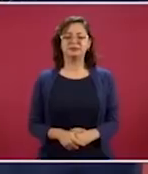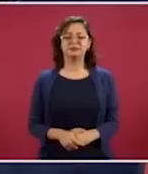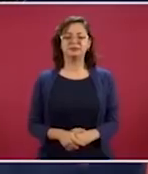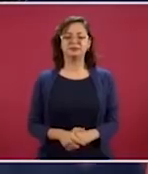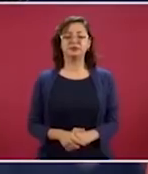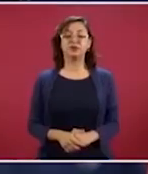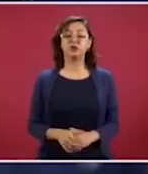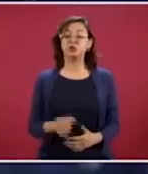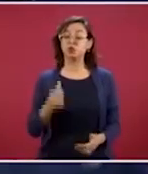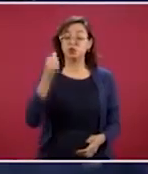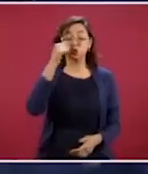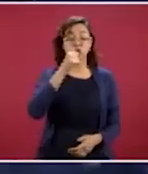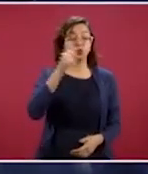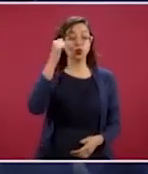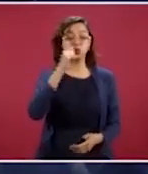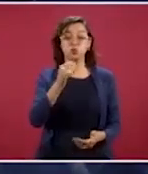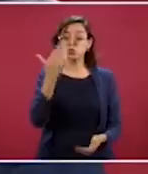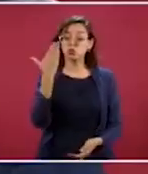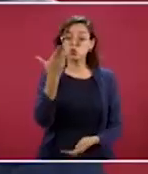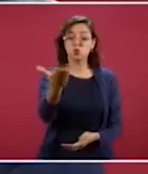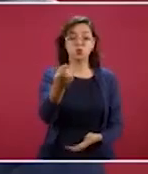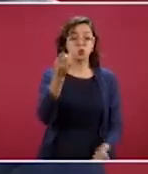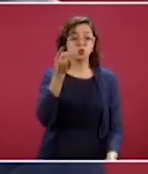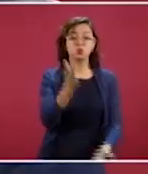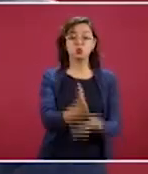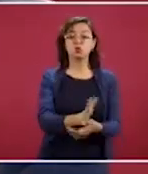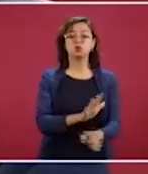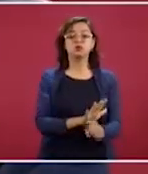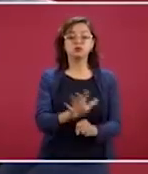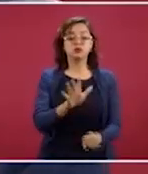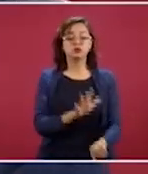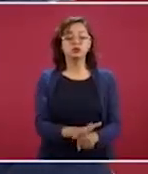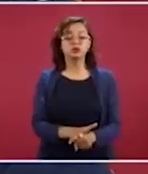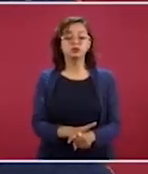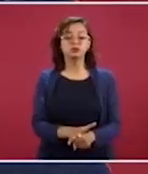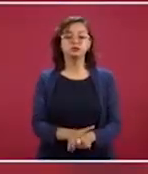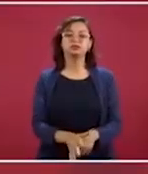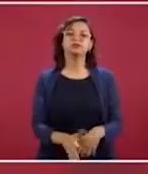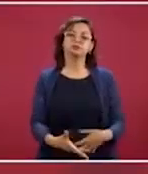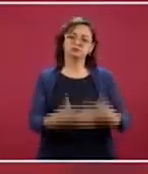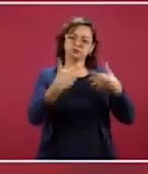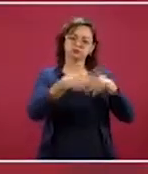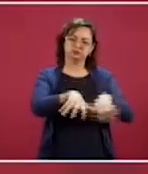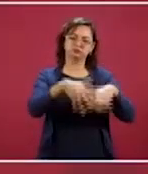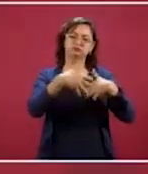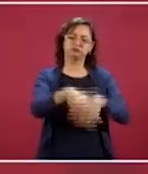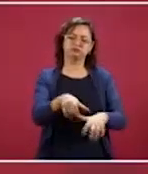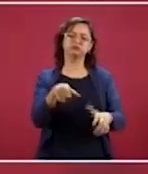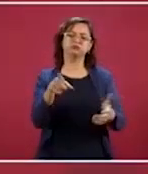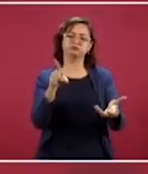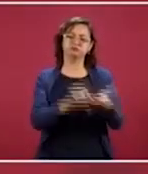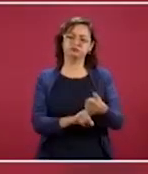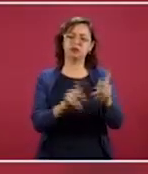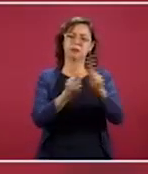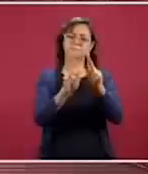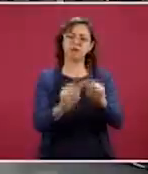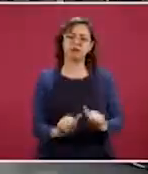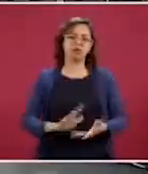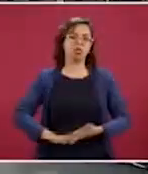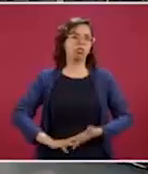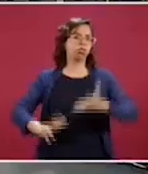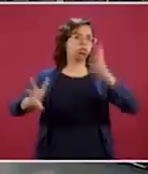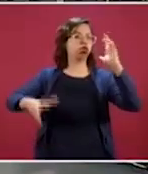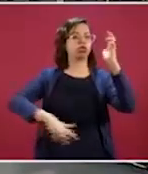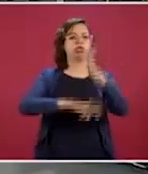pedimos siempre es que lo hagamos de manera pacífica, sin violencia,